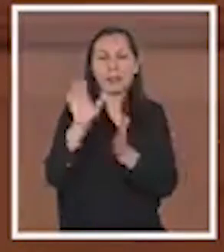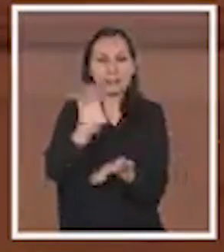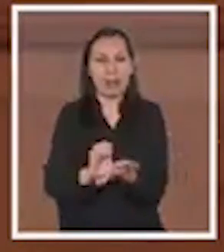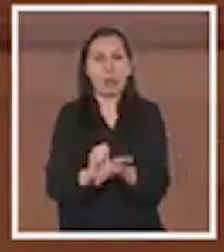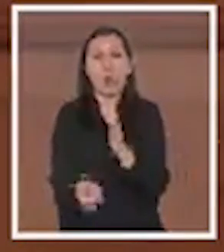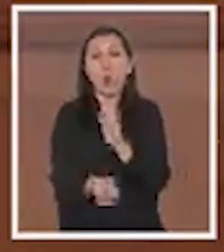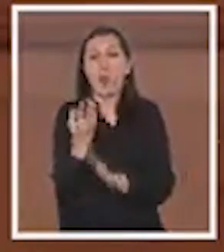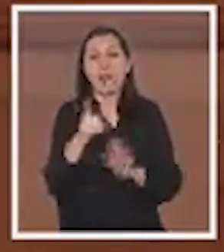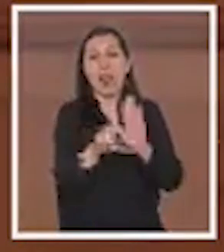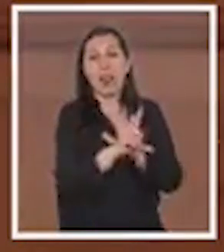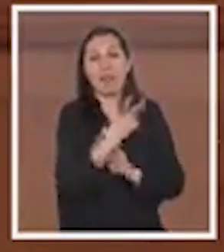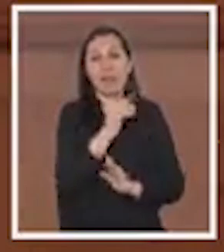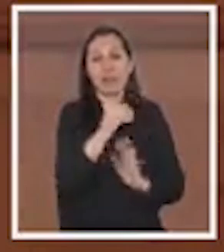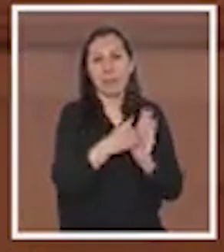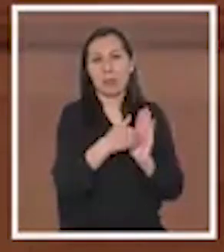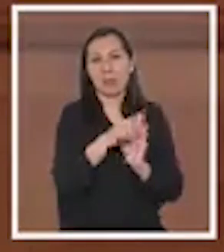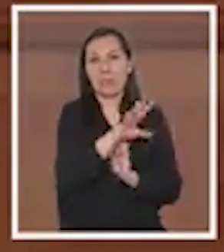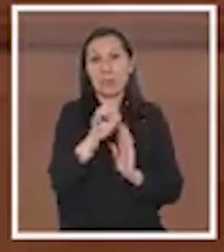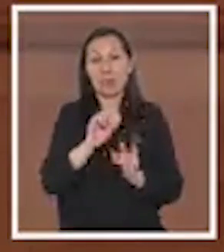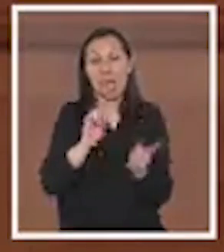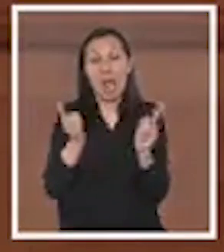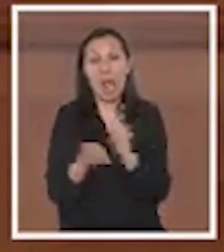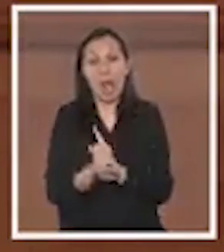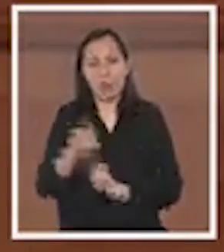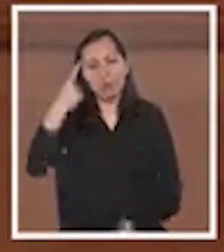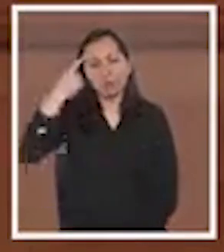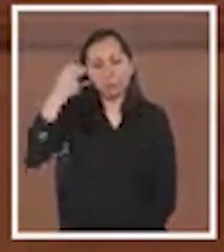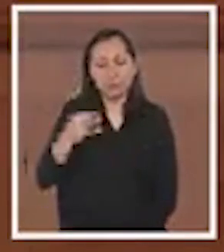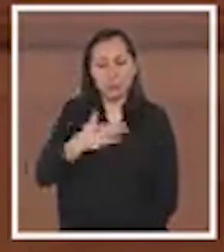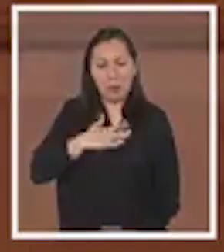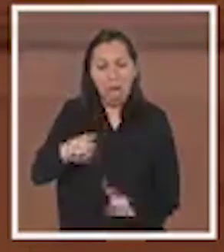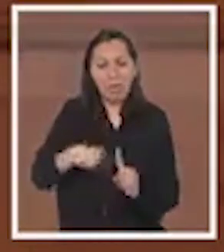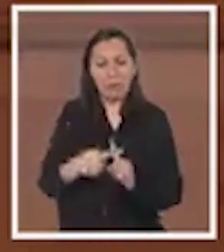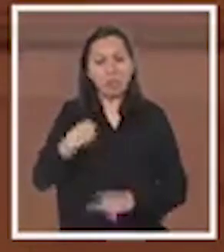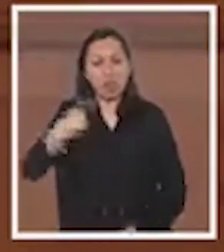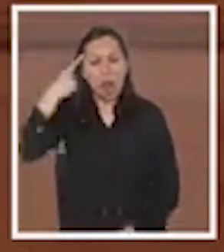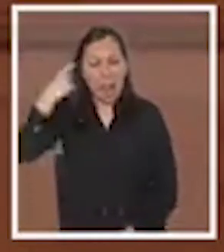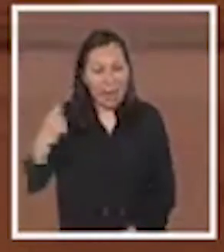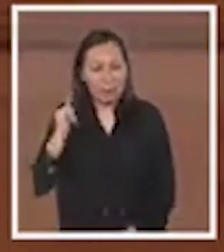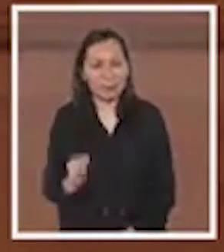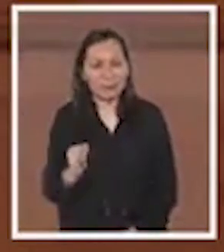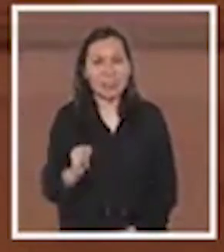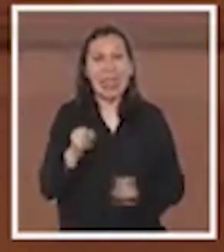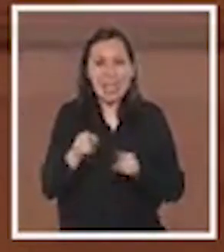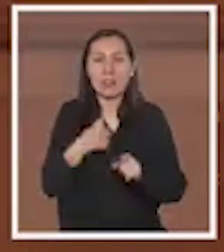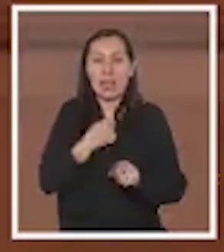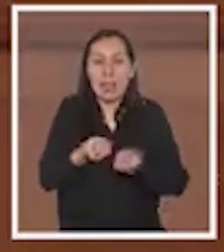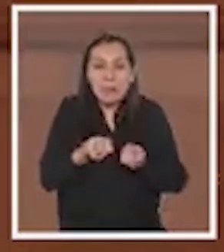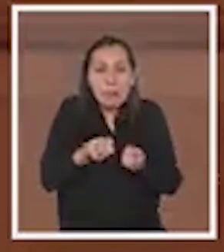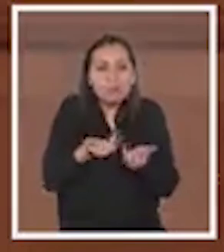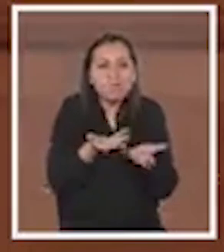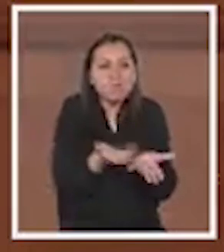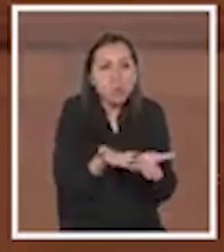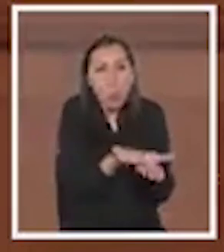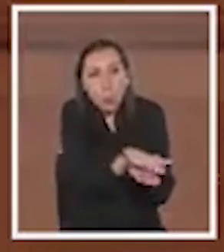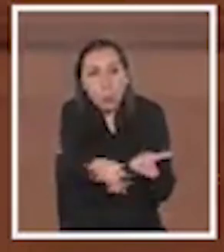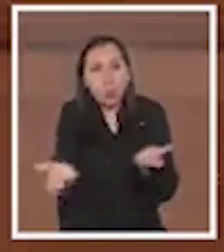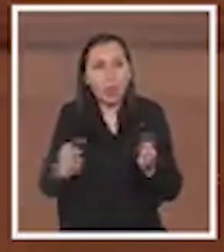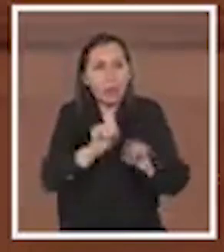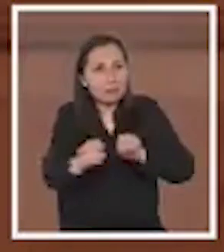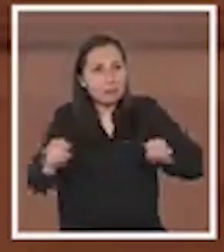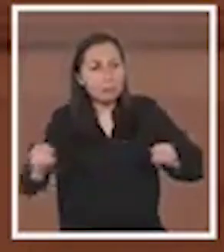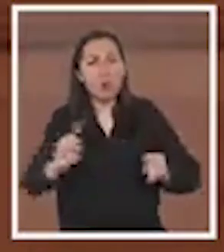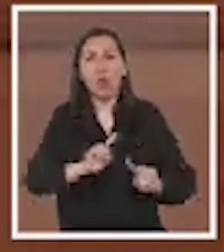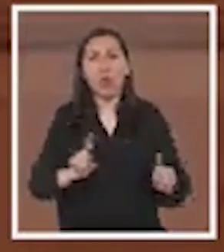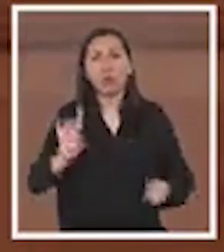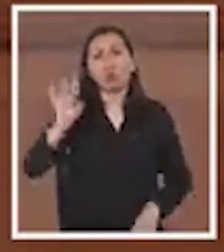ley 20.500, pero cambia mucho si uno lo hace con convicción. Eso es lo que nosotros queremos tratar de transmitirles hoy día a ustedes. Acá